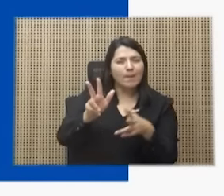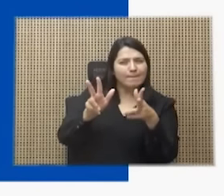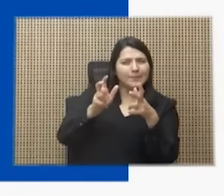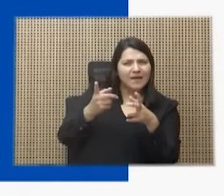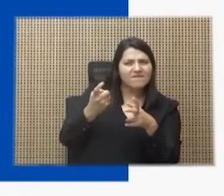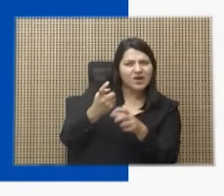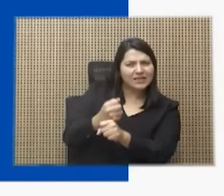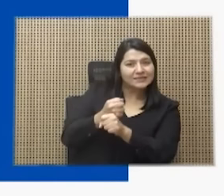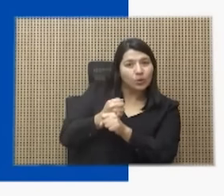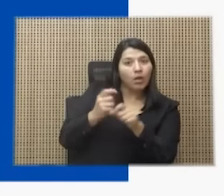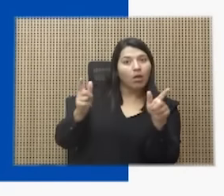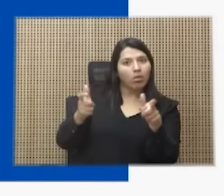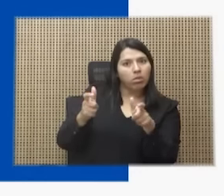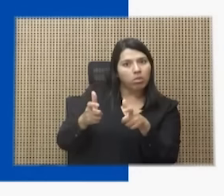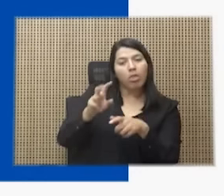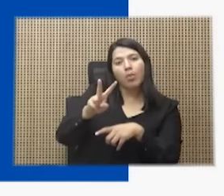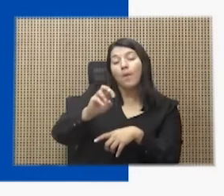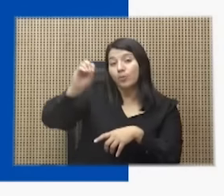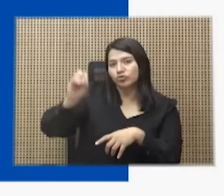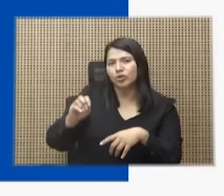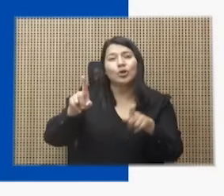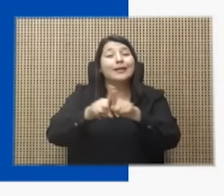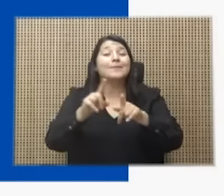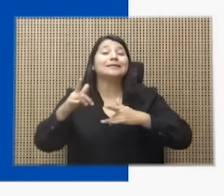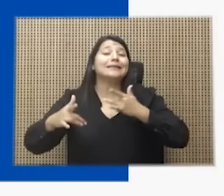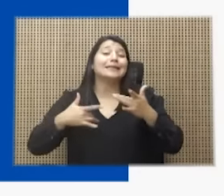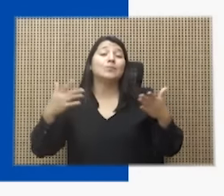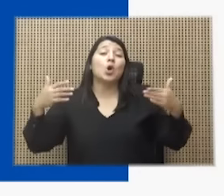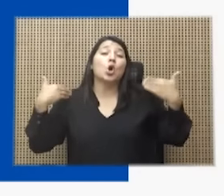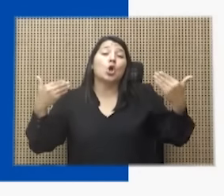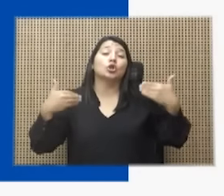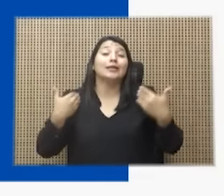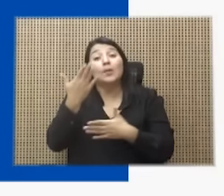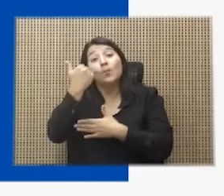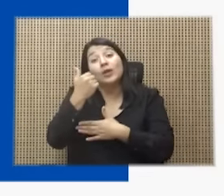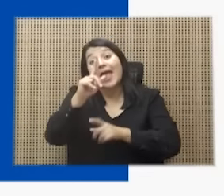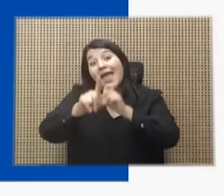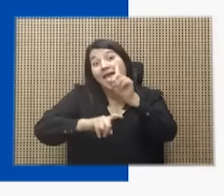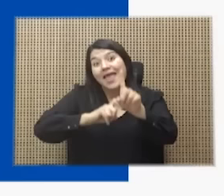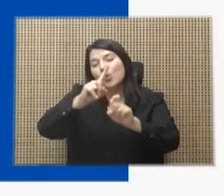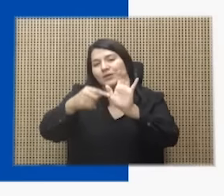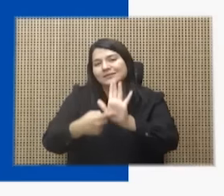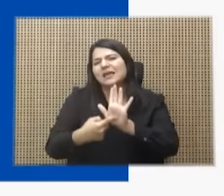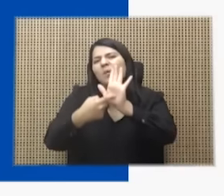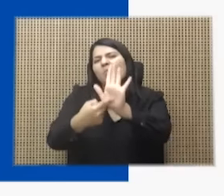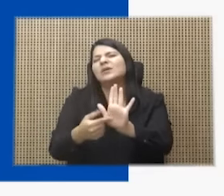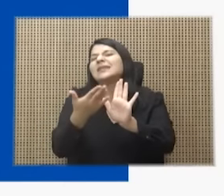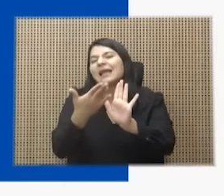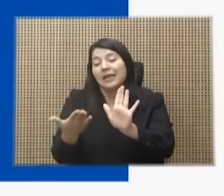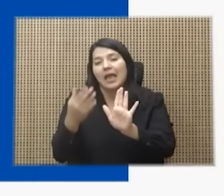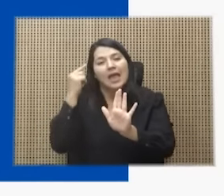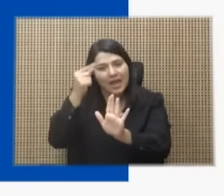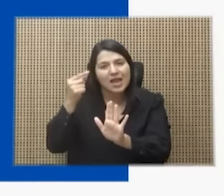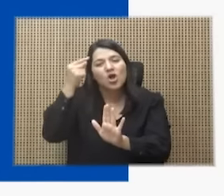nos sentimos muy contentos porque la encuesta refleja que este gobierno combate la corrupción.